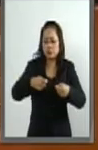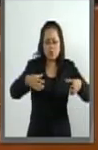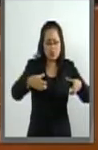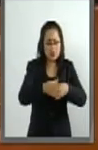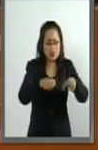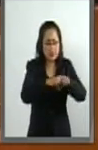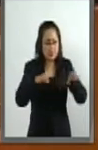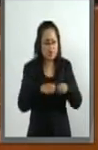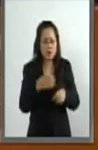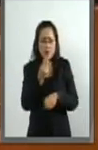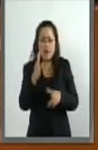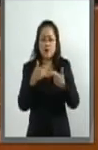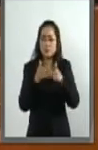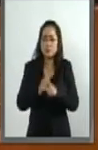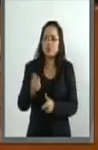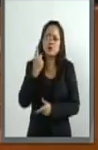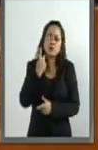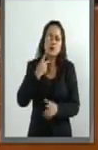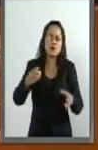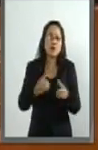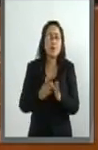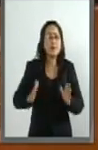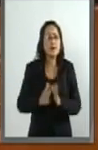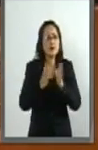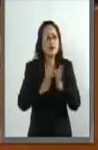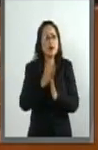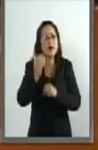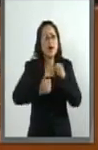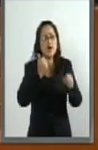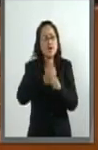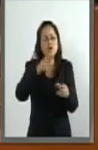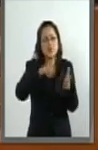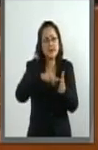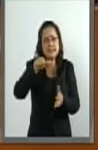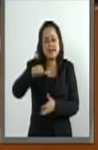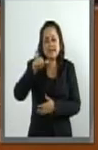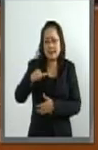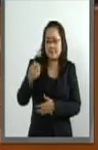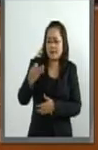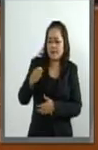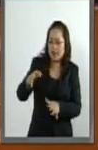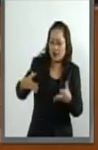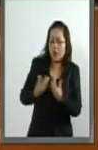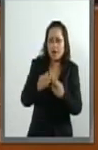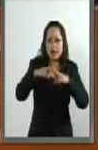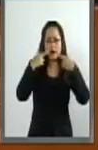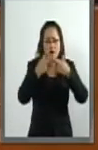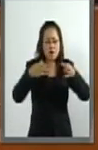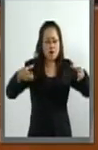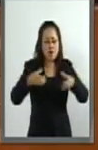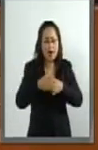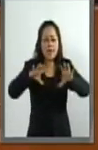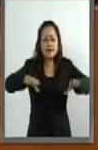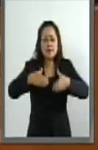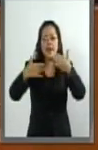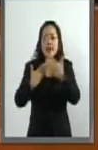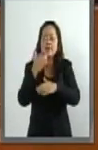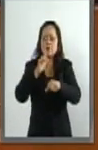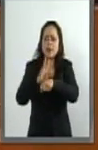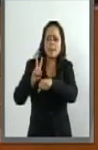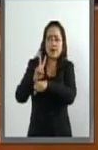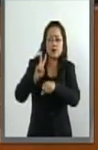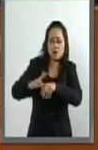de legisladores en febrero del año de 2016 en reuniones en la Asamblea Nacional de